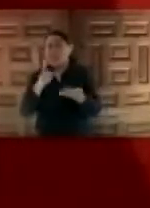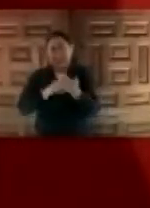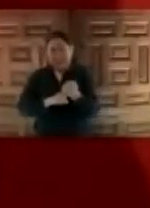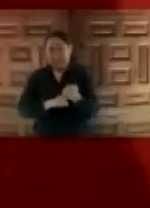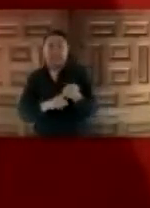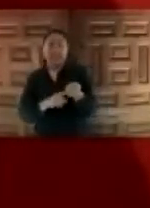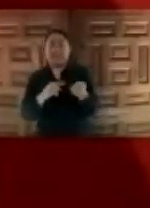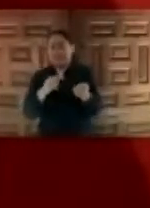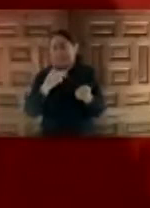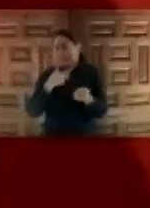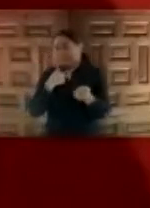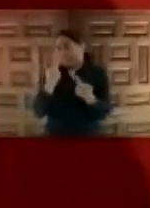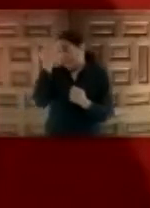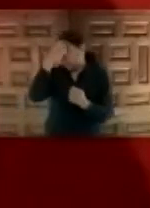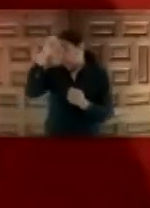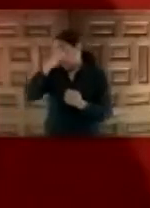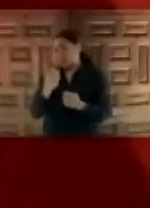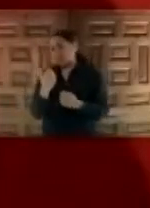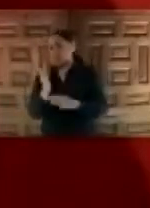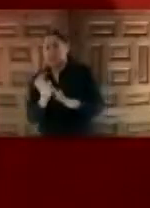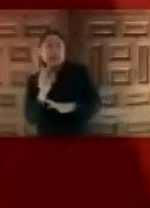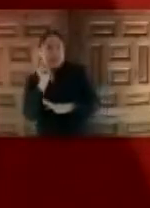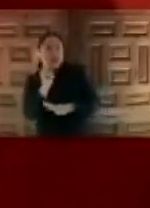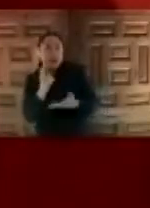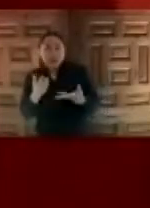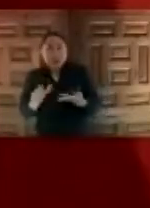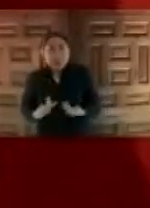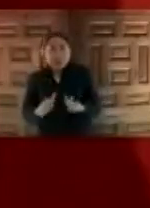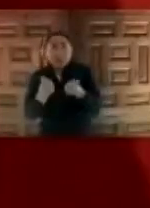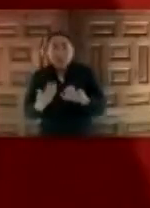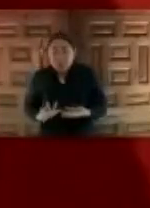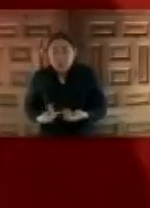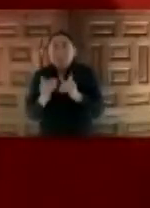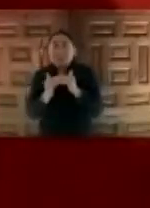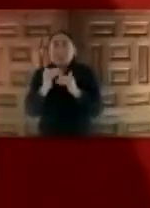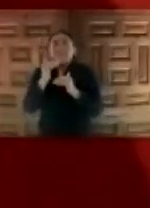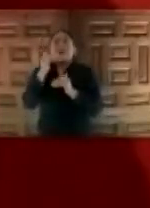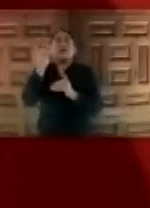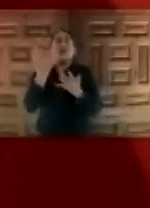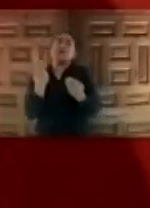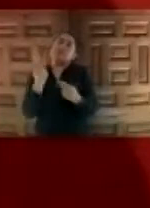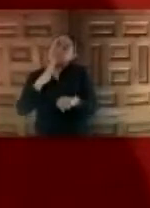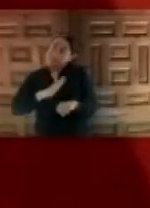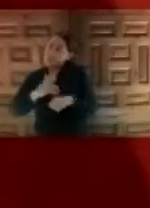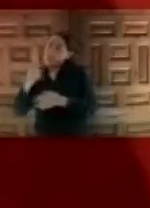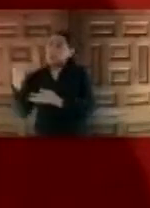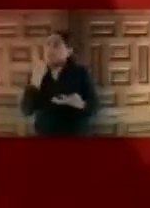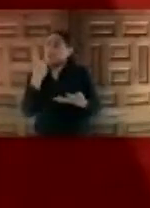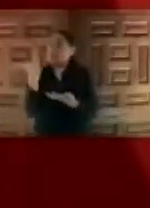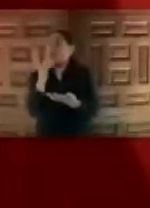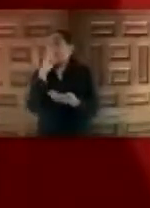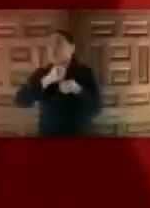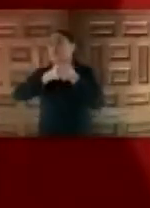grandes estudios de economía, es muy fácil entender que si los gastos aumentan, la familia crece, pues se necesita más ingresos porque si no se cae